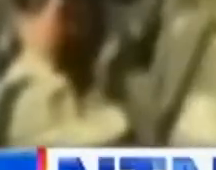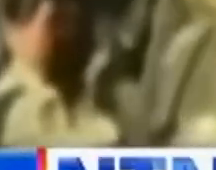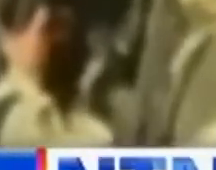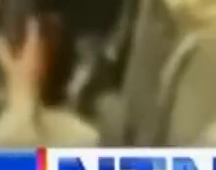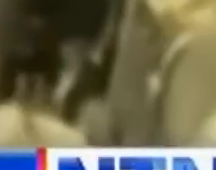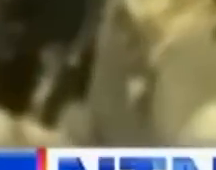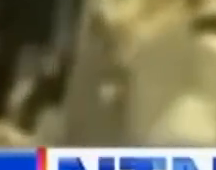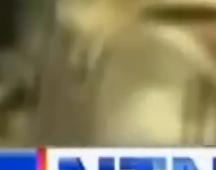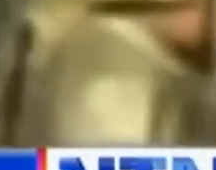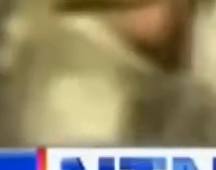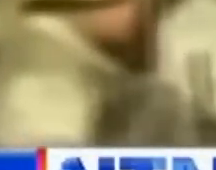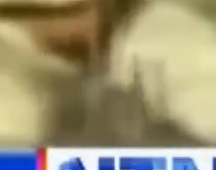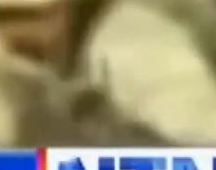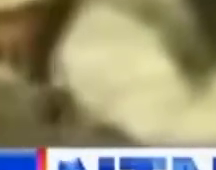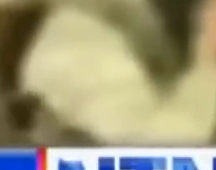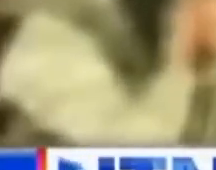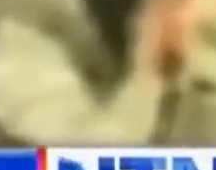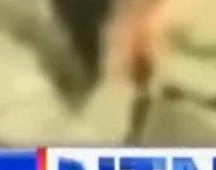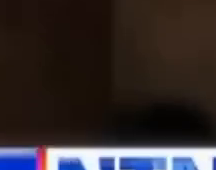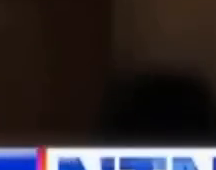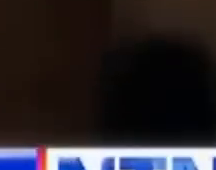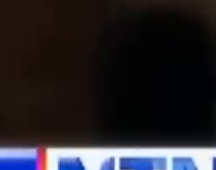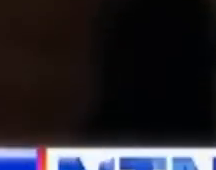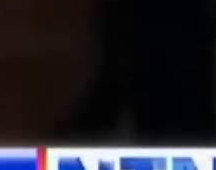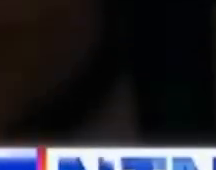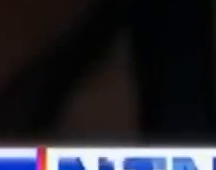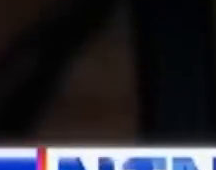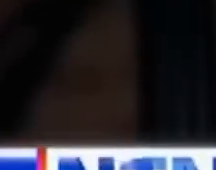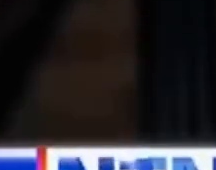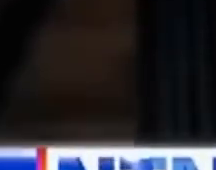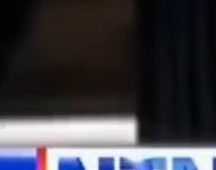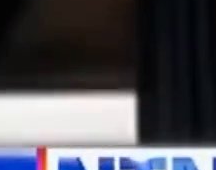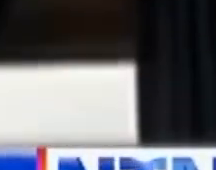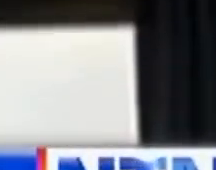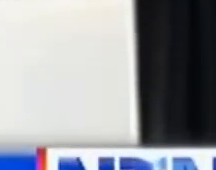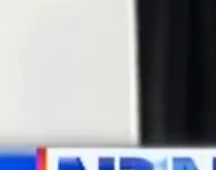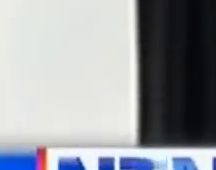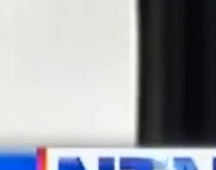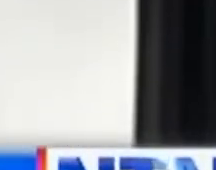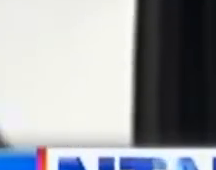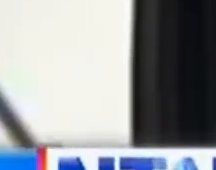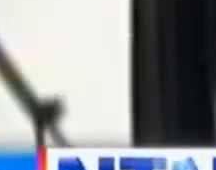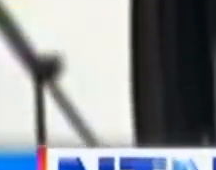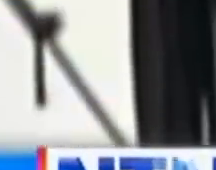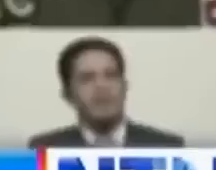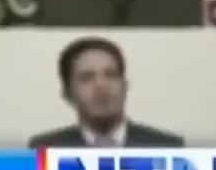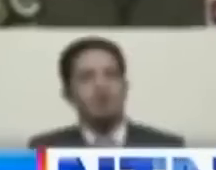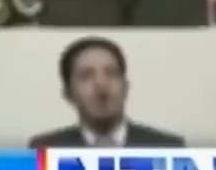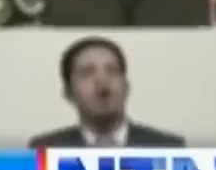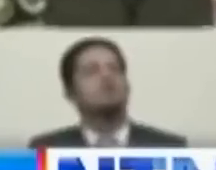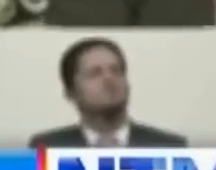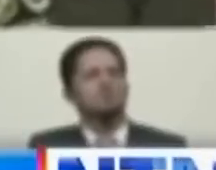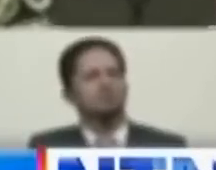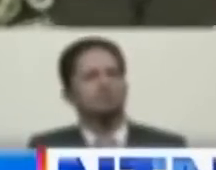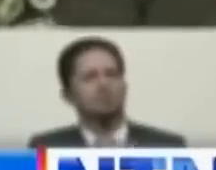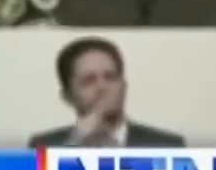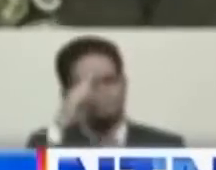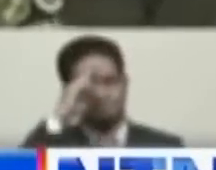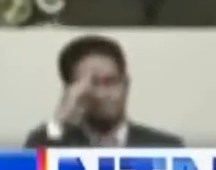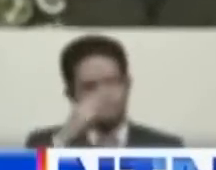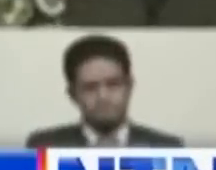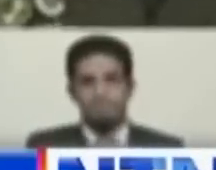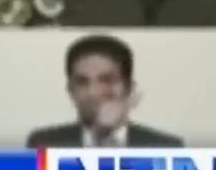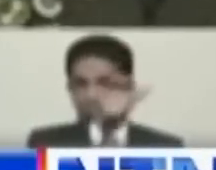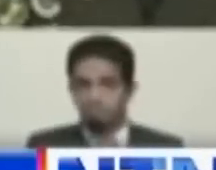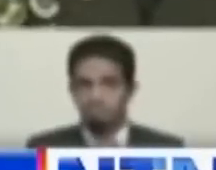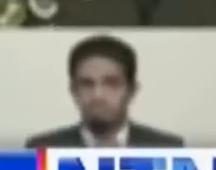el 50% de la burocracia estatal, incluida la petrolera PDVSA. Reconocemos como legítimo